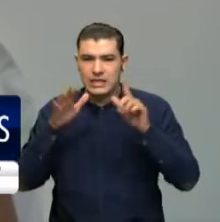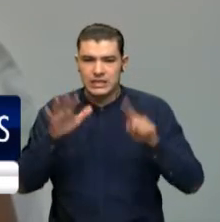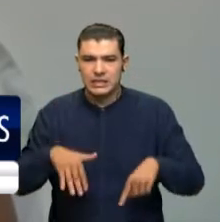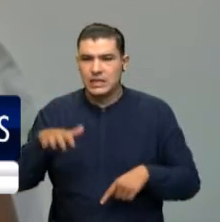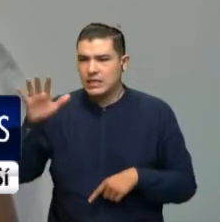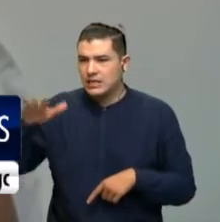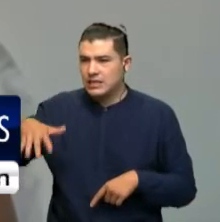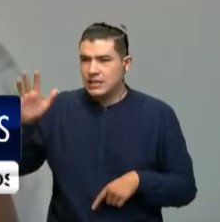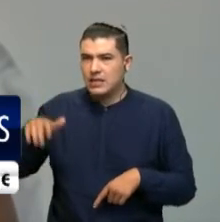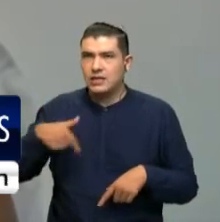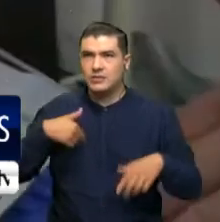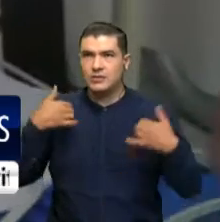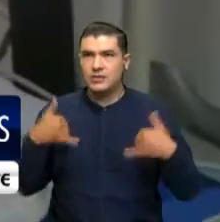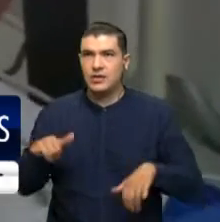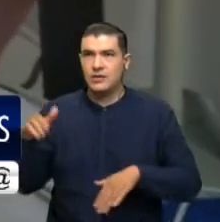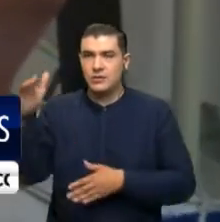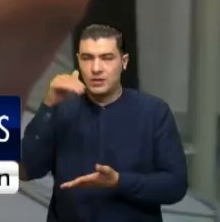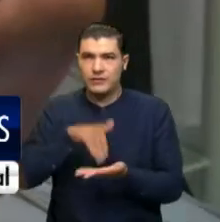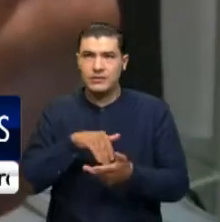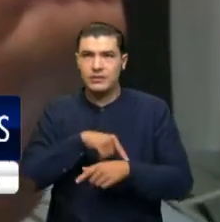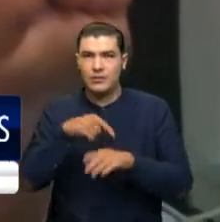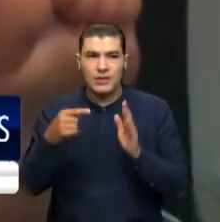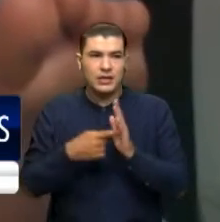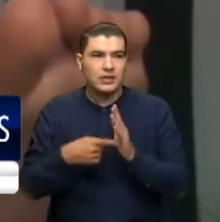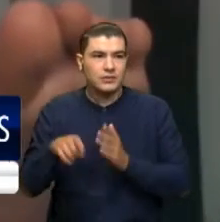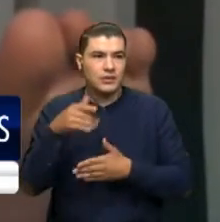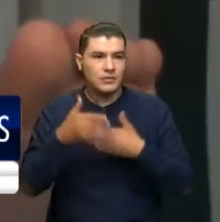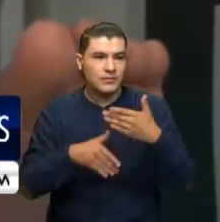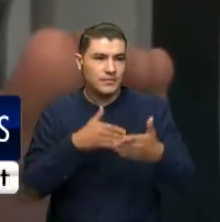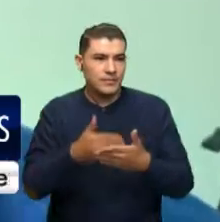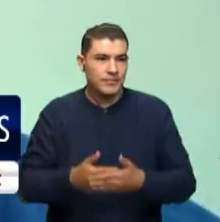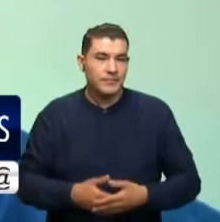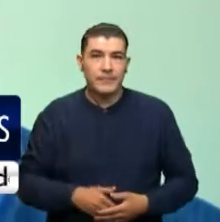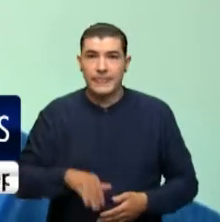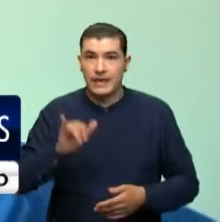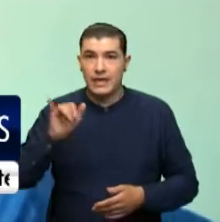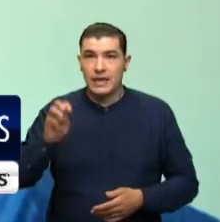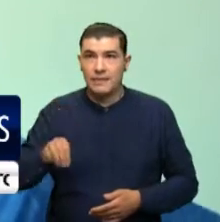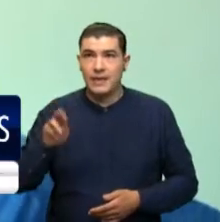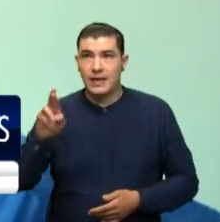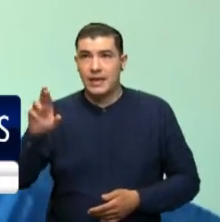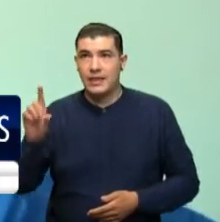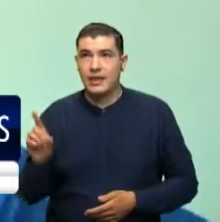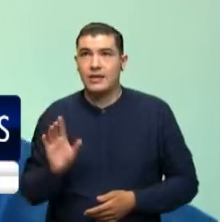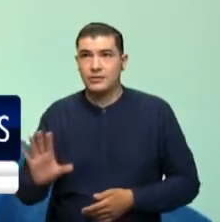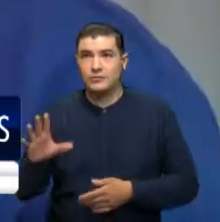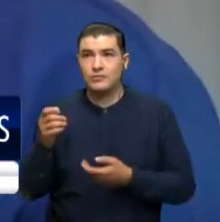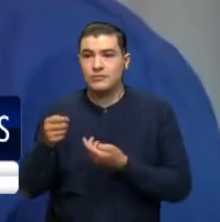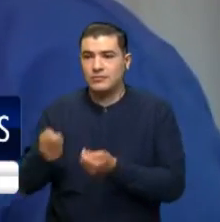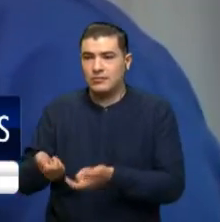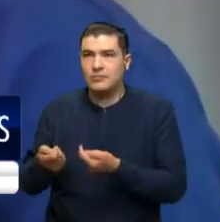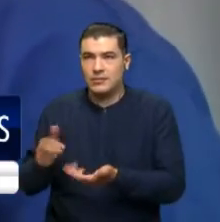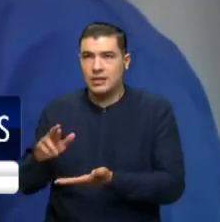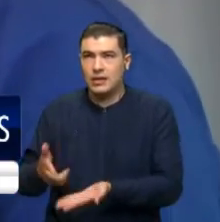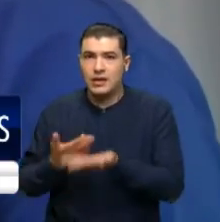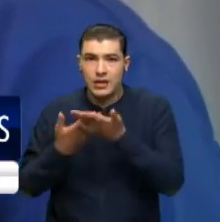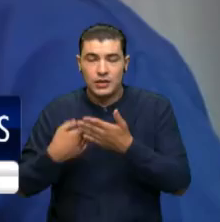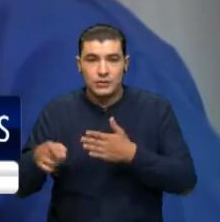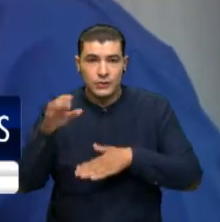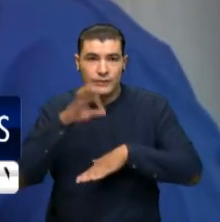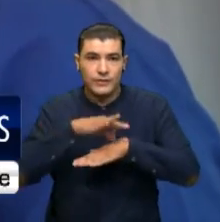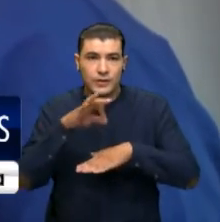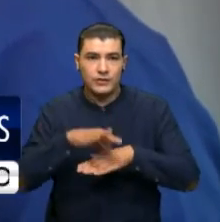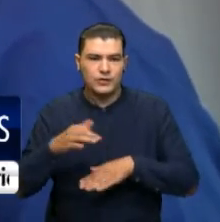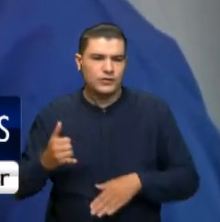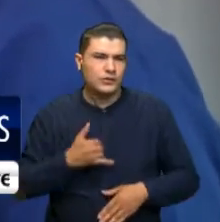meses ella estaba compitiendo nuevamente el imt de de cúcuta asumirá los costos de la recuperación la fundación soy